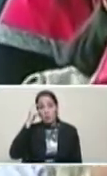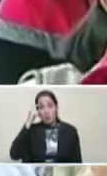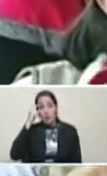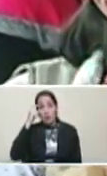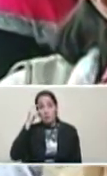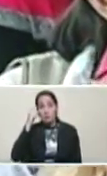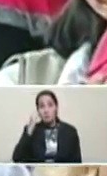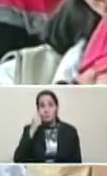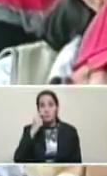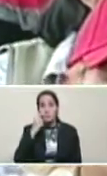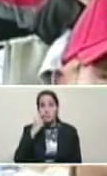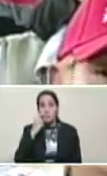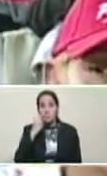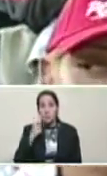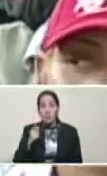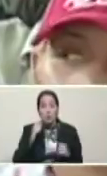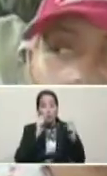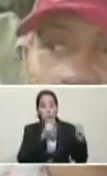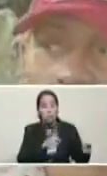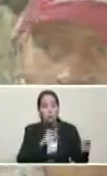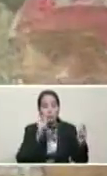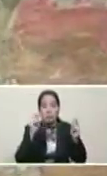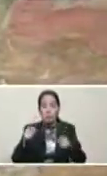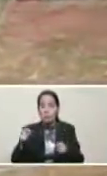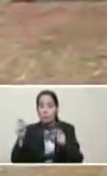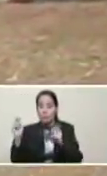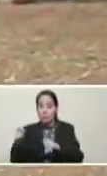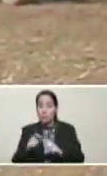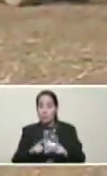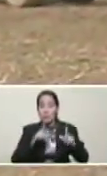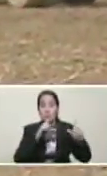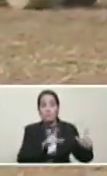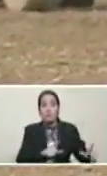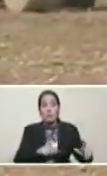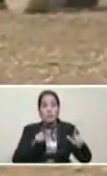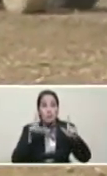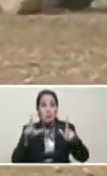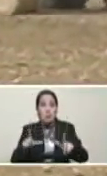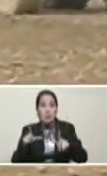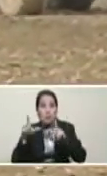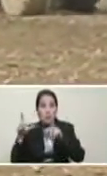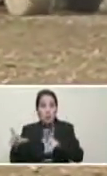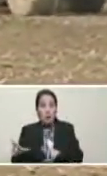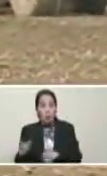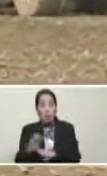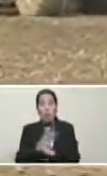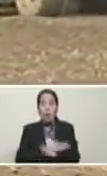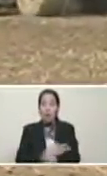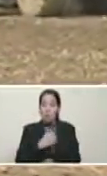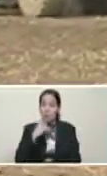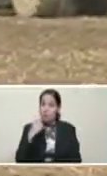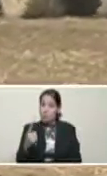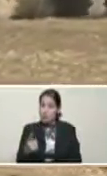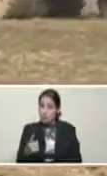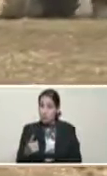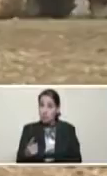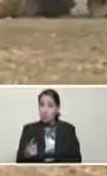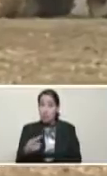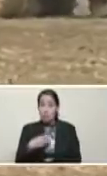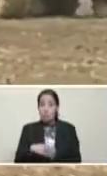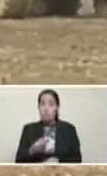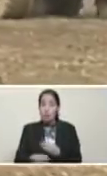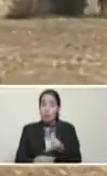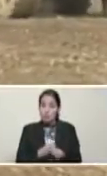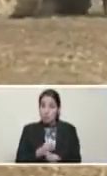puesto en manos de los productores el certificado la palabra empeñada pero también los insumos y los